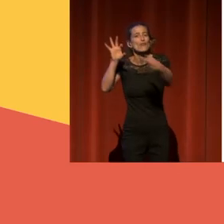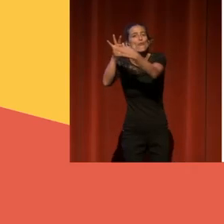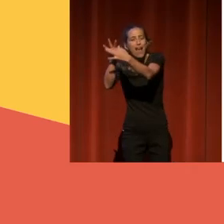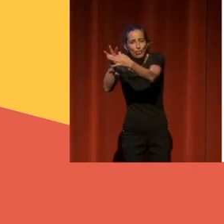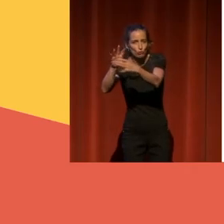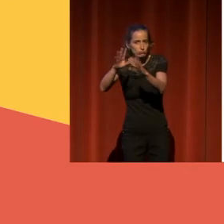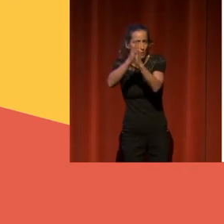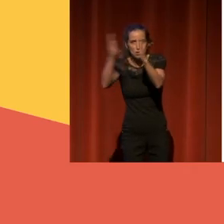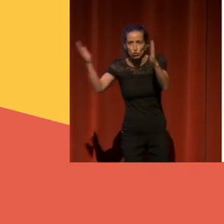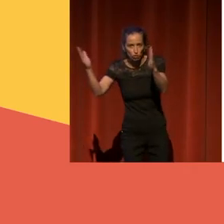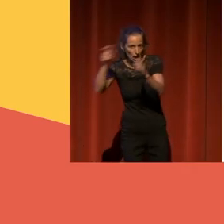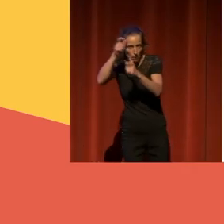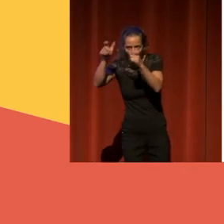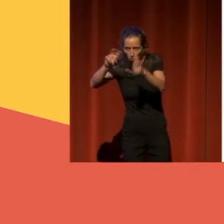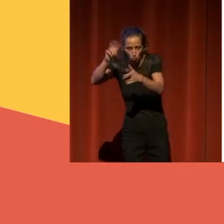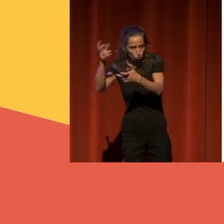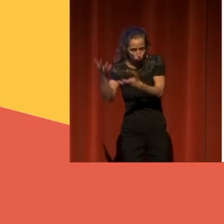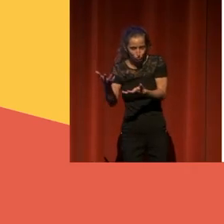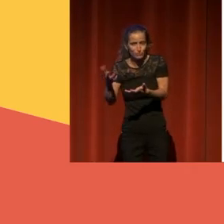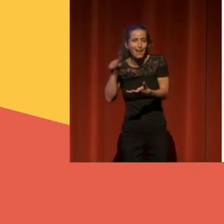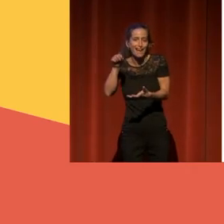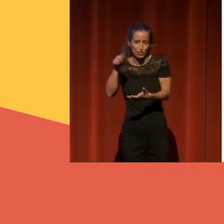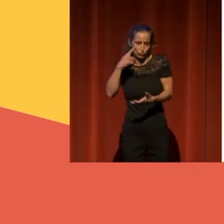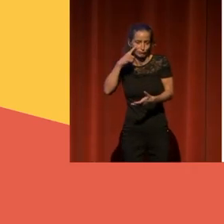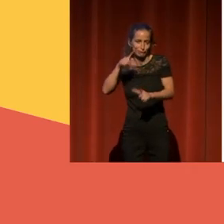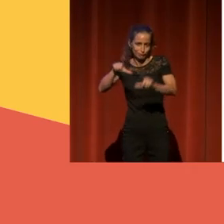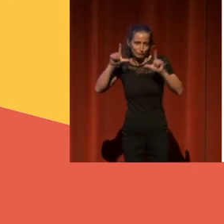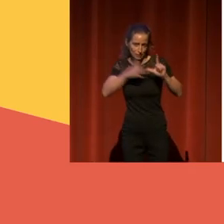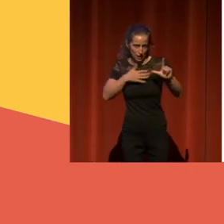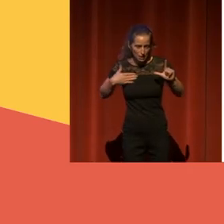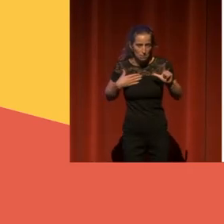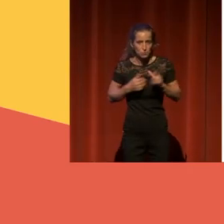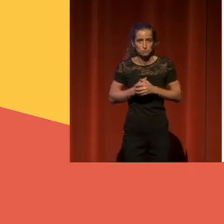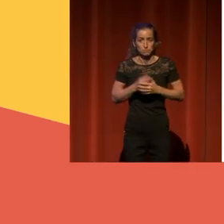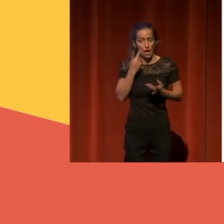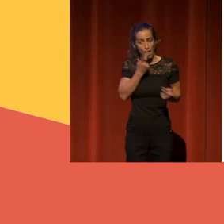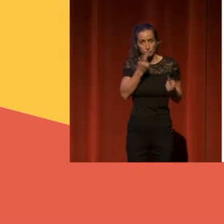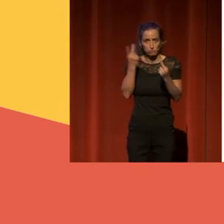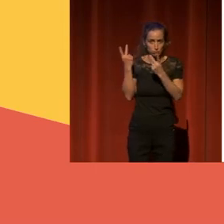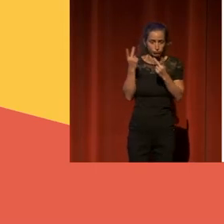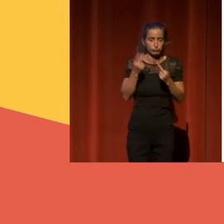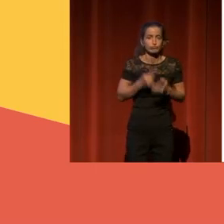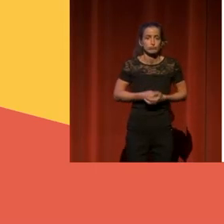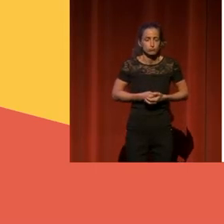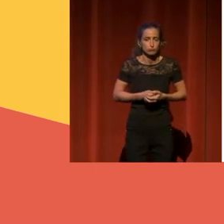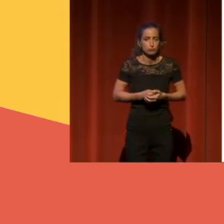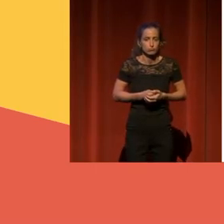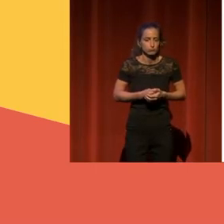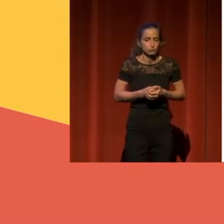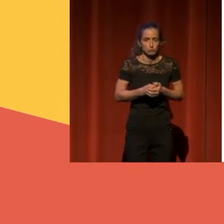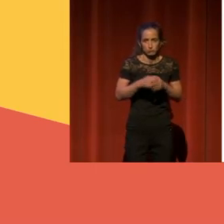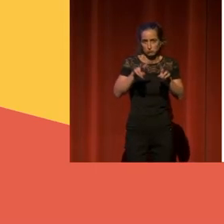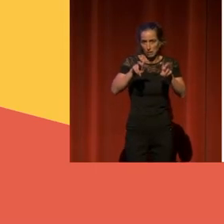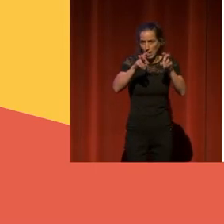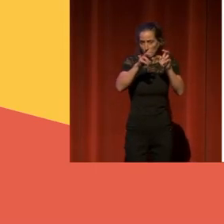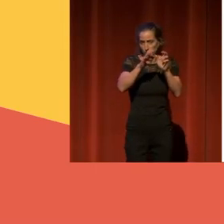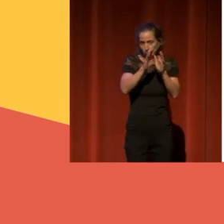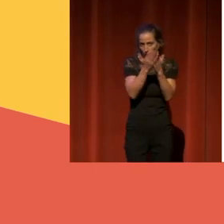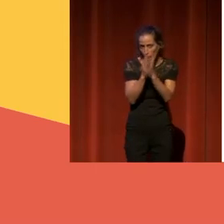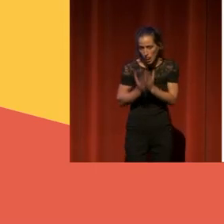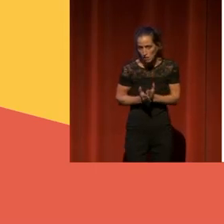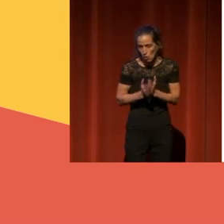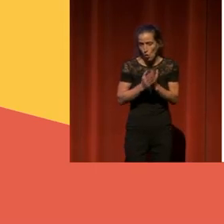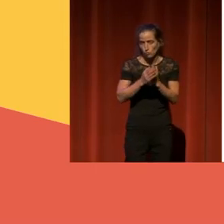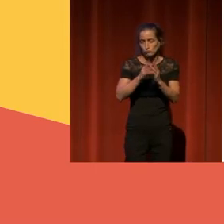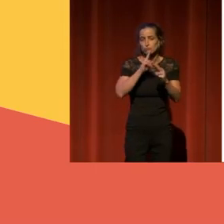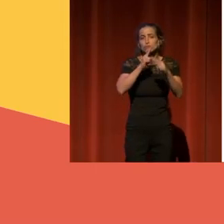están vinculados a la biblioteca. Aquí tenéis unas cuantas referencias bibliográficas para ver que verdaderamente sí que